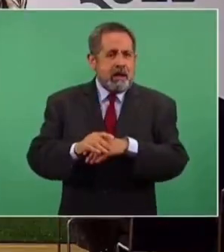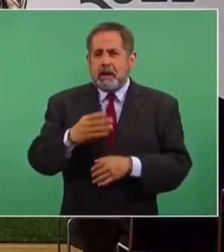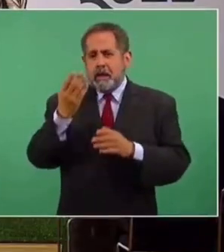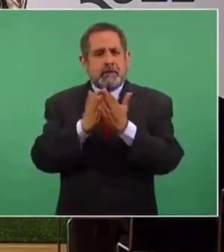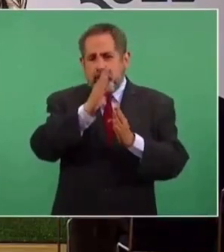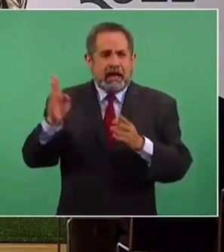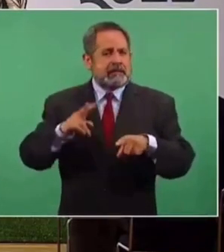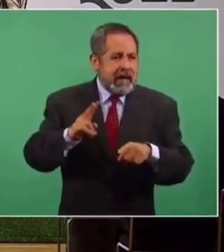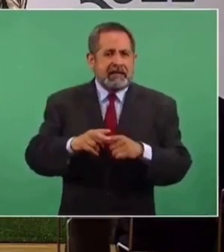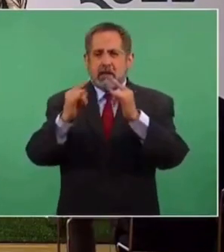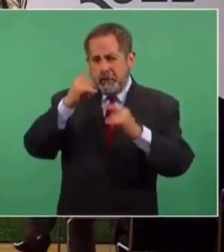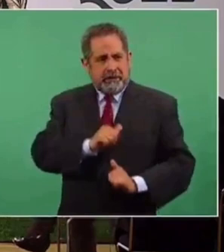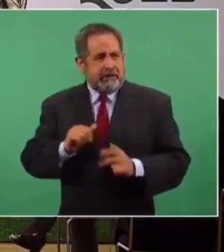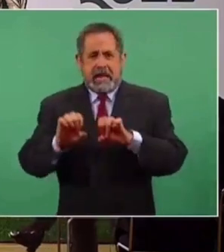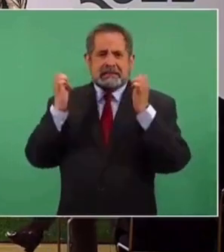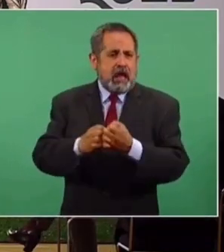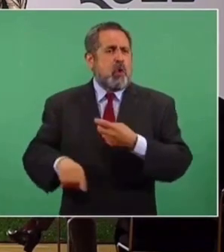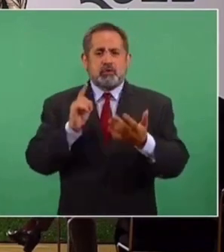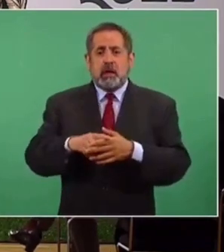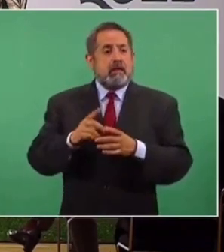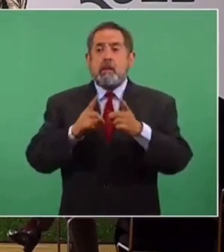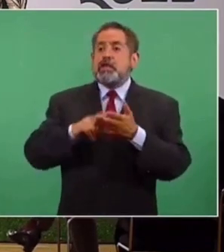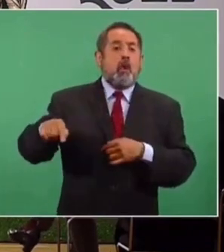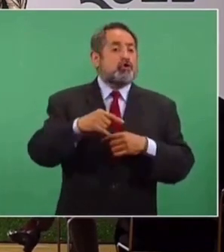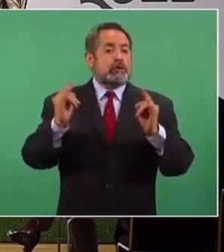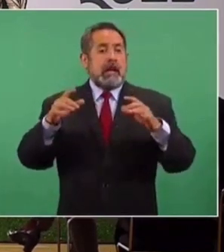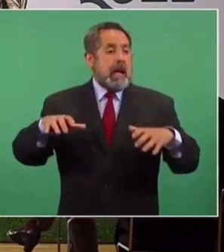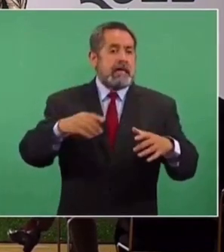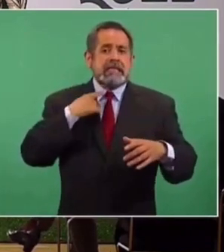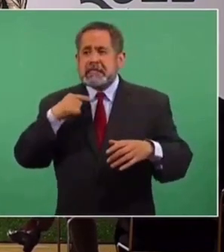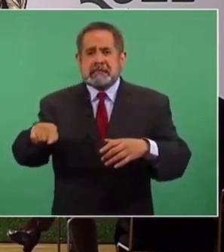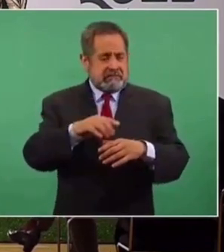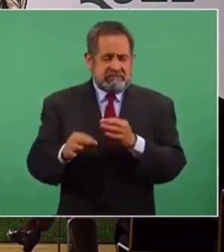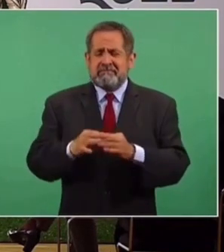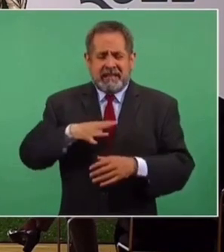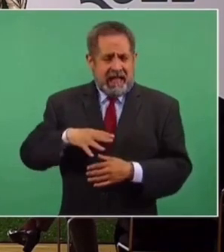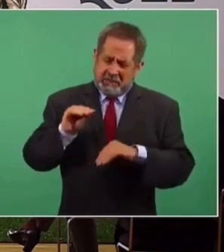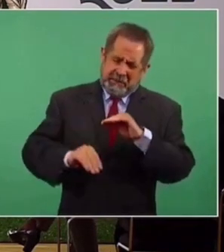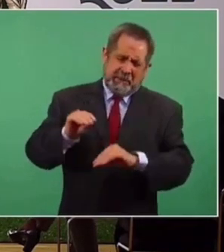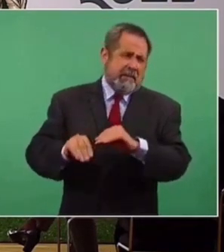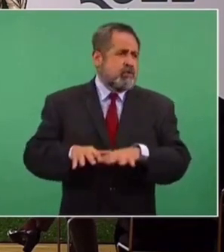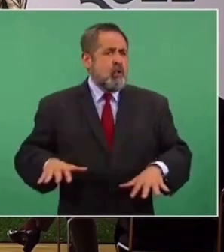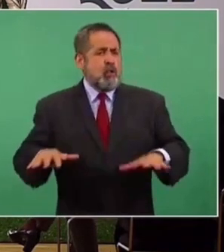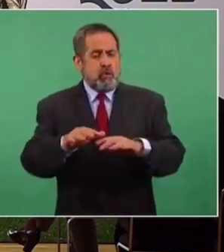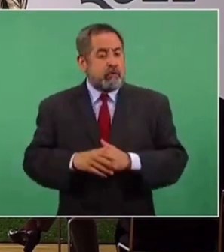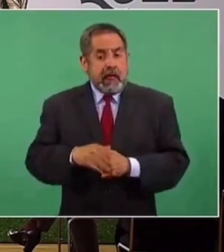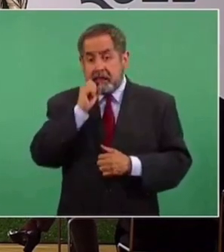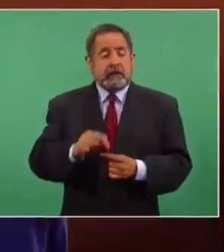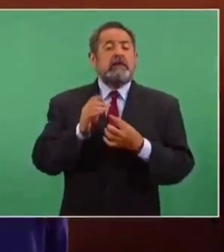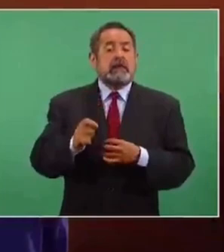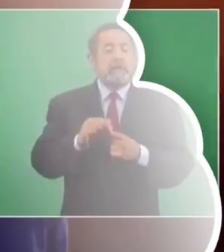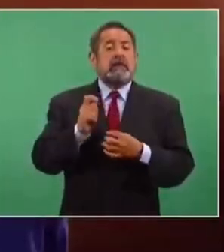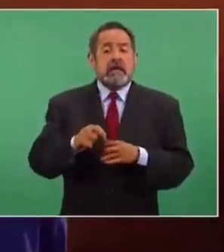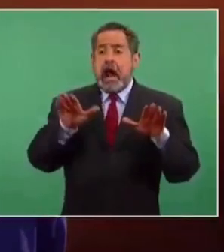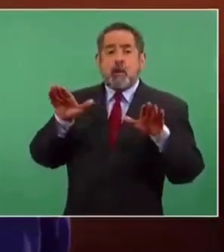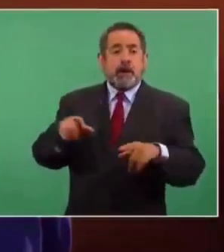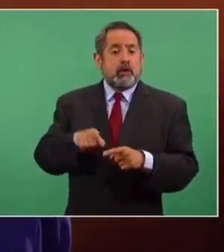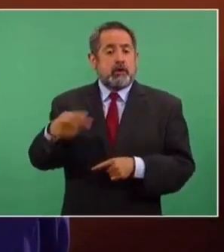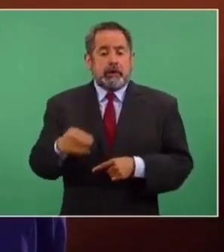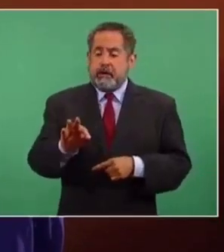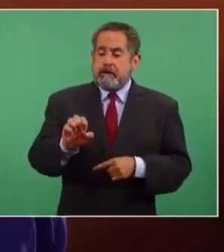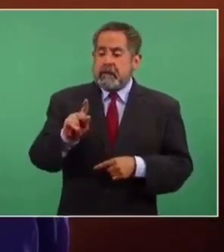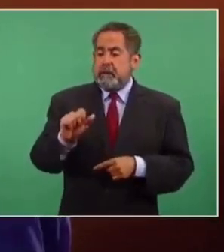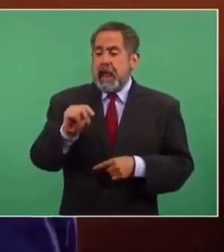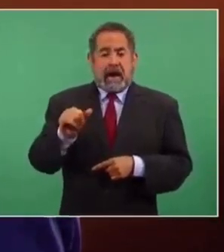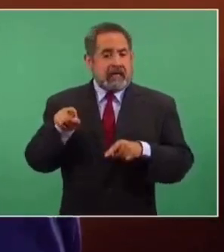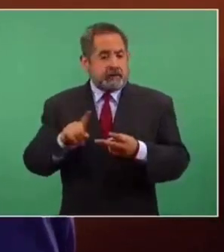bibliotecas, parques, mercados, estadios, unidades deportivas y otras obras. Destacan desde luego la construcción del aeropuerto Felipe Ángeles,